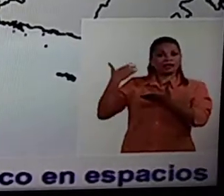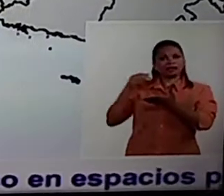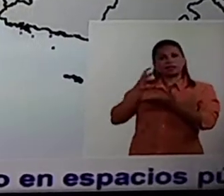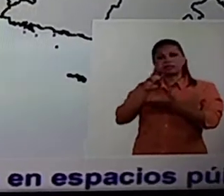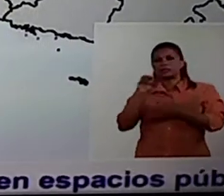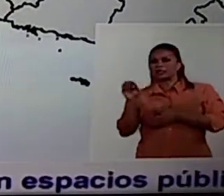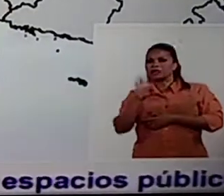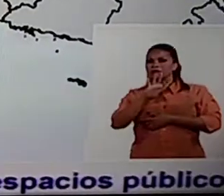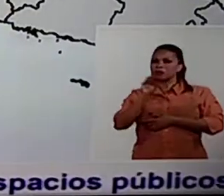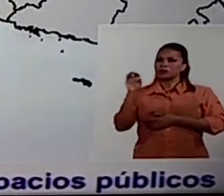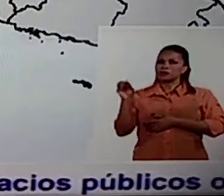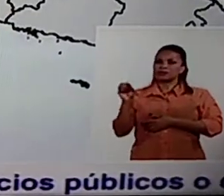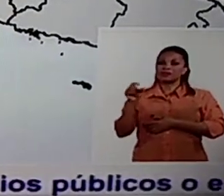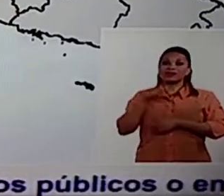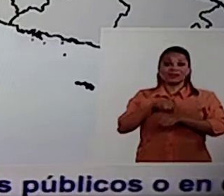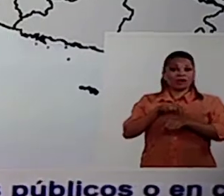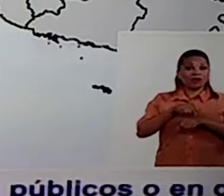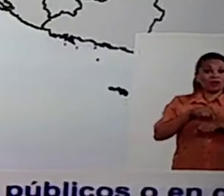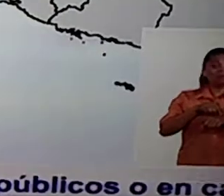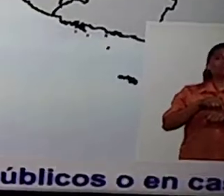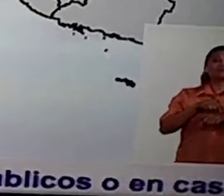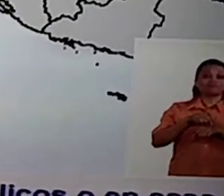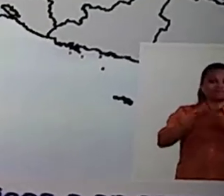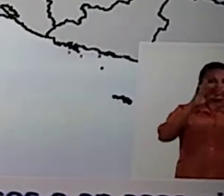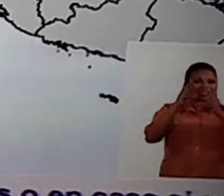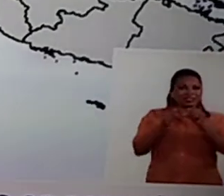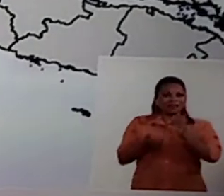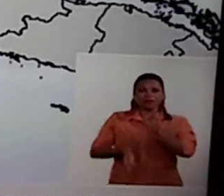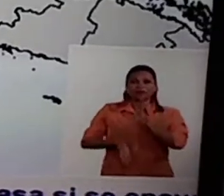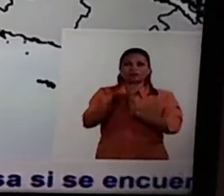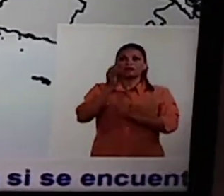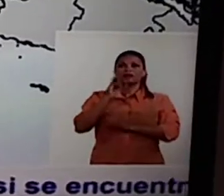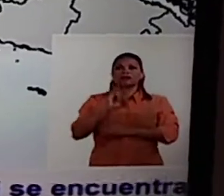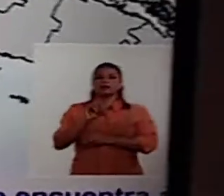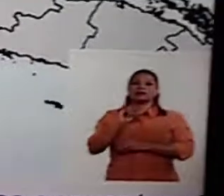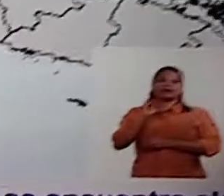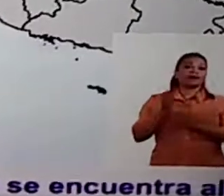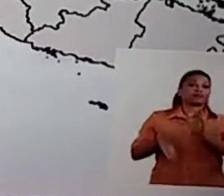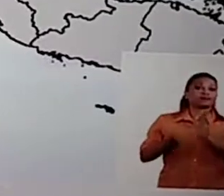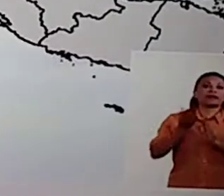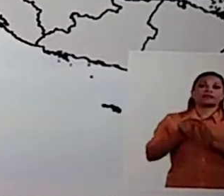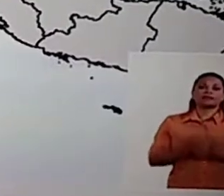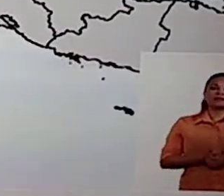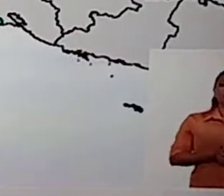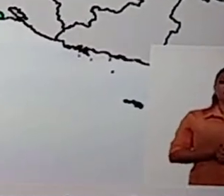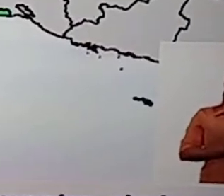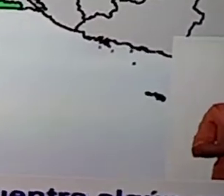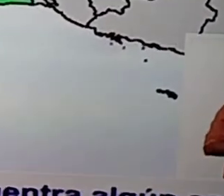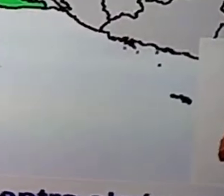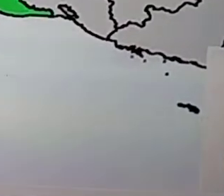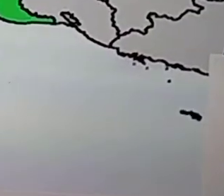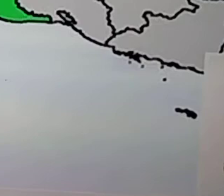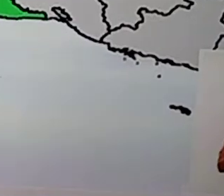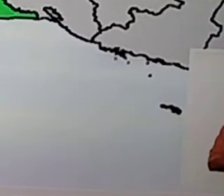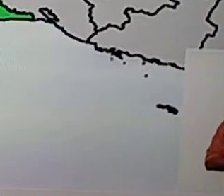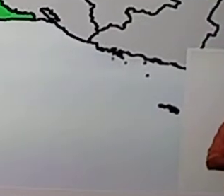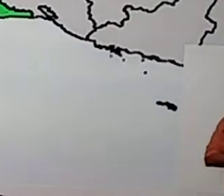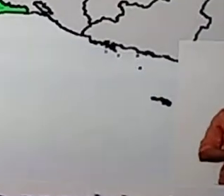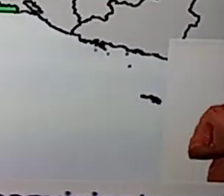400, y hoy una cifra de casi 600, 591, pues es una cifra elevada para lo que